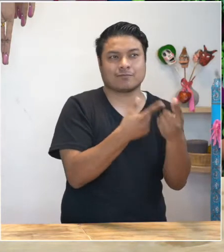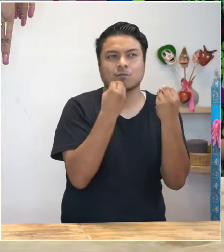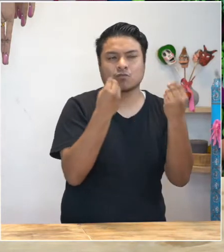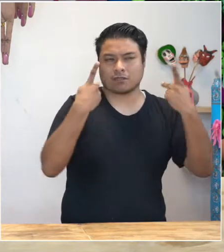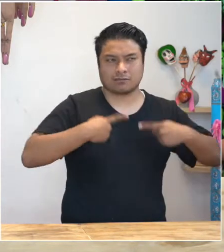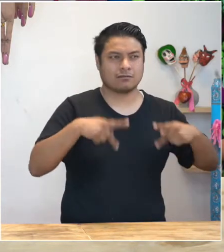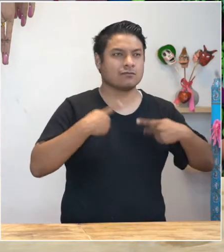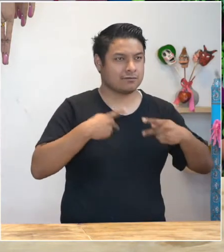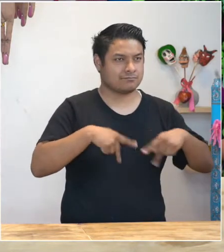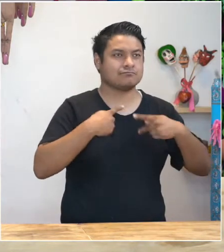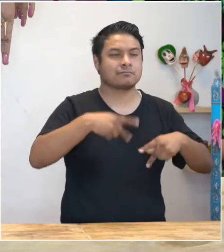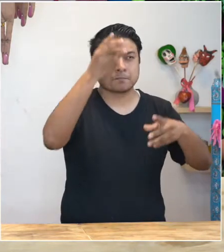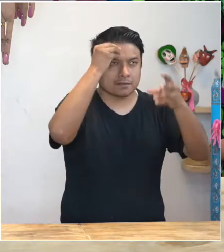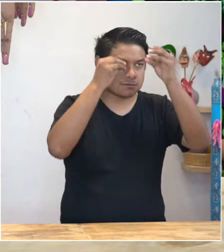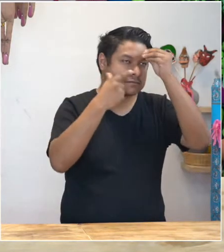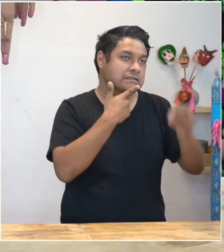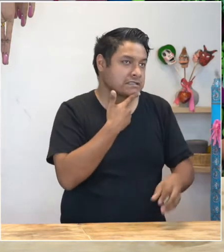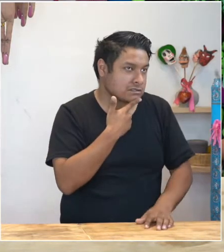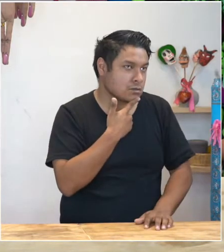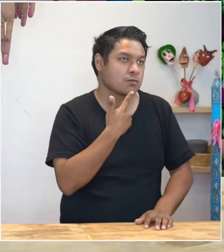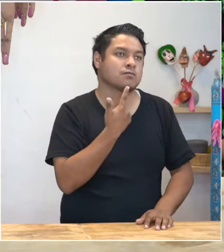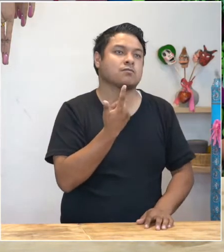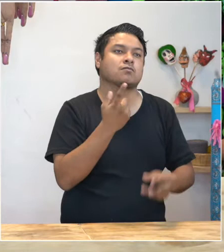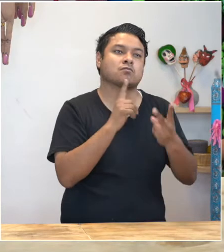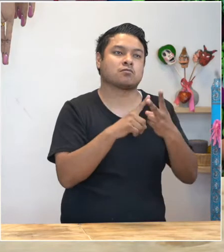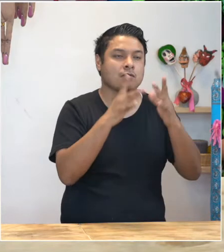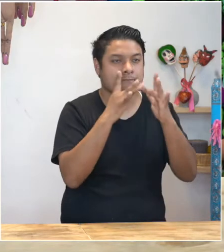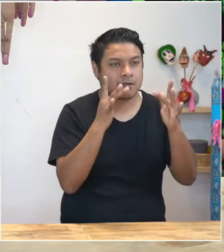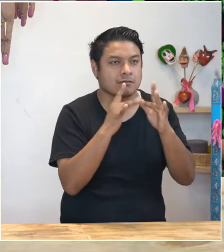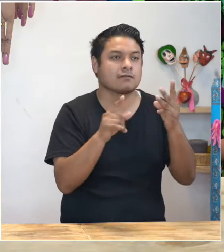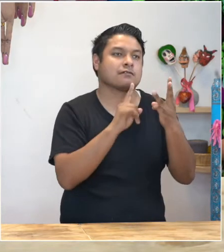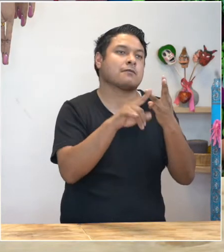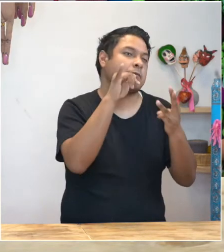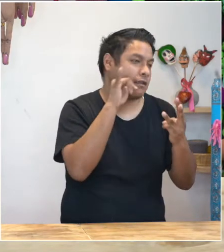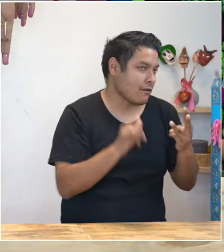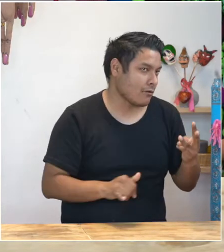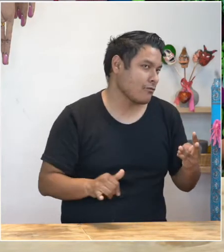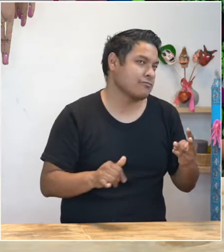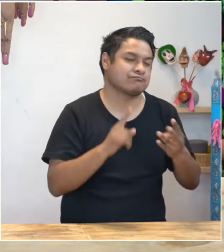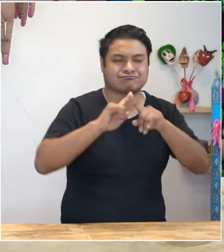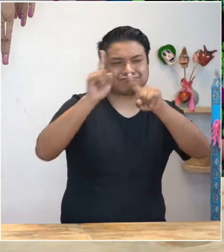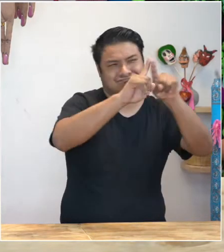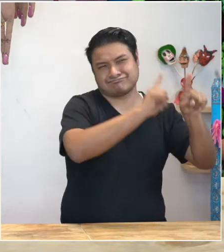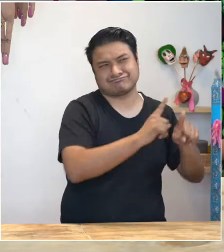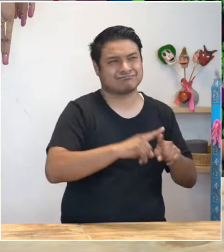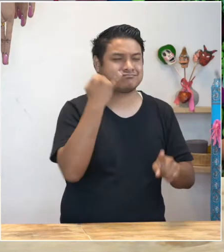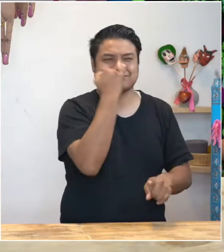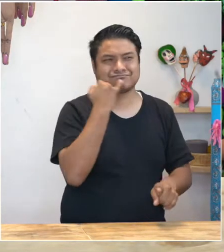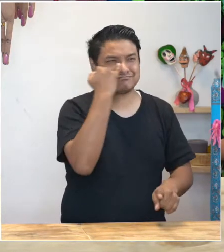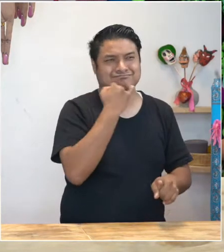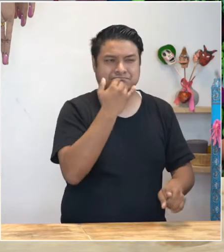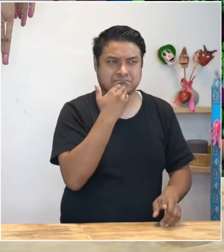tener una profesión de calidad, quieren tener un buen empleo, pero debemos